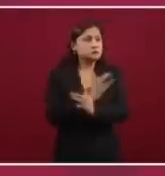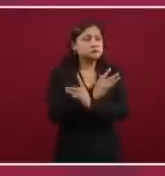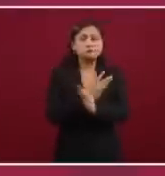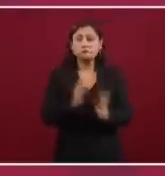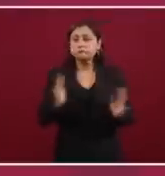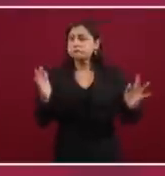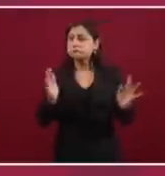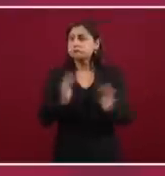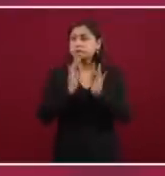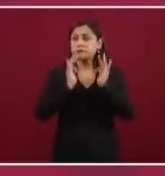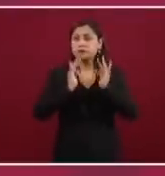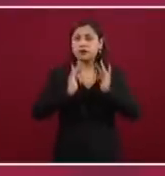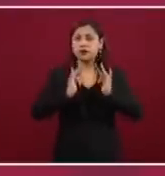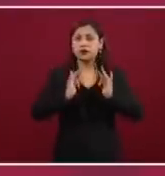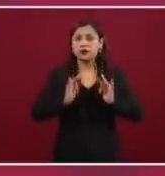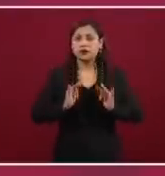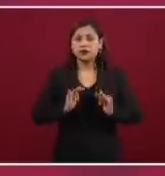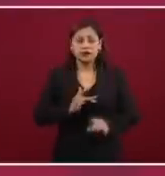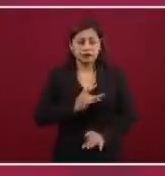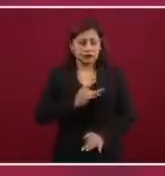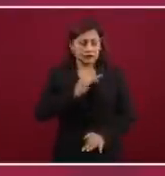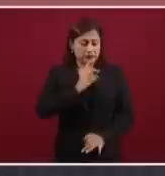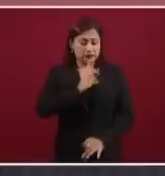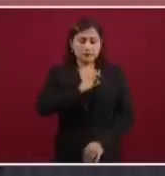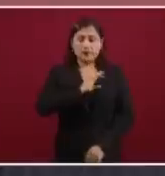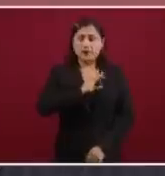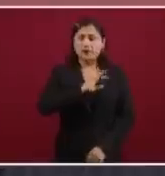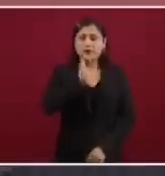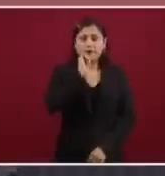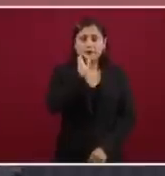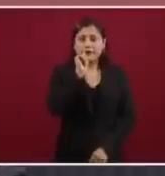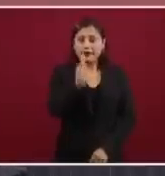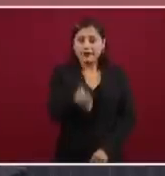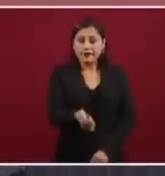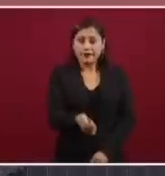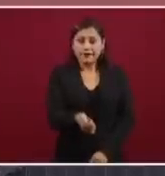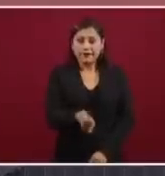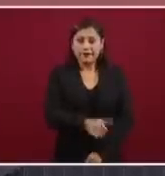que no haya terror, que no haya miedo.